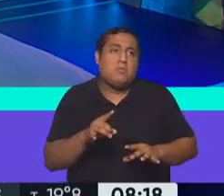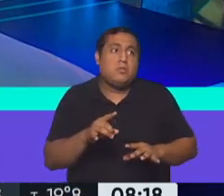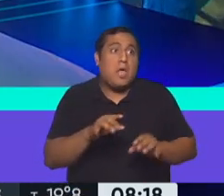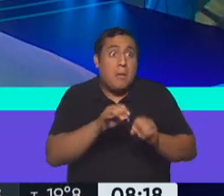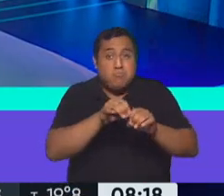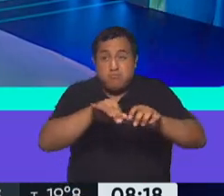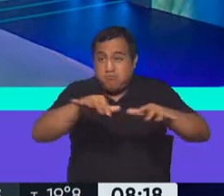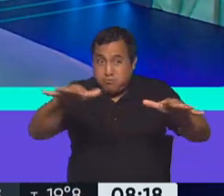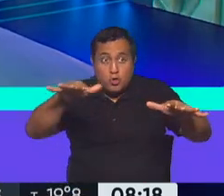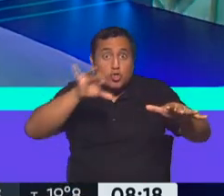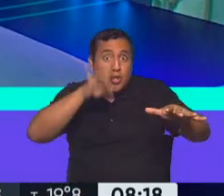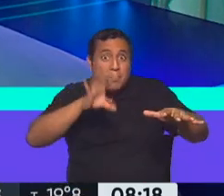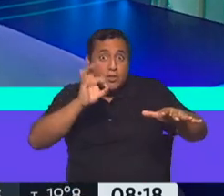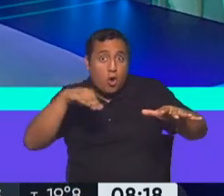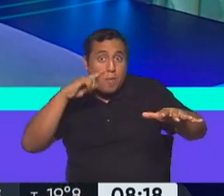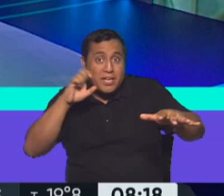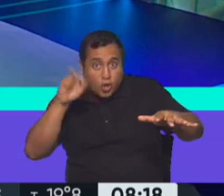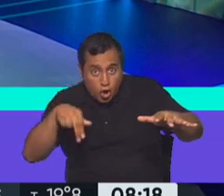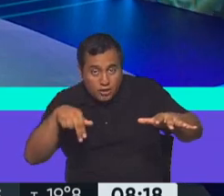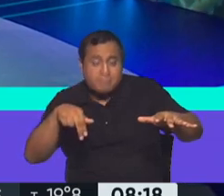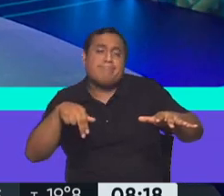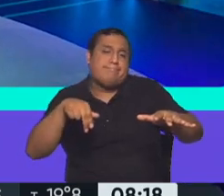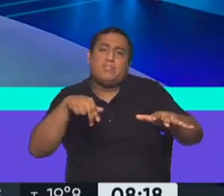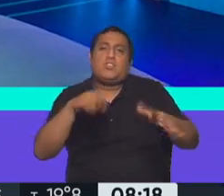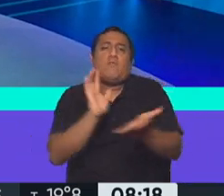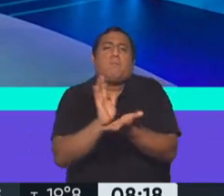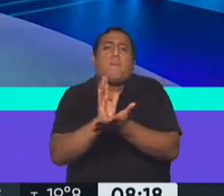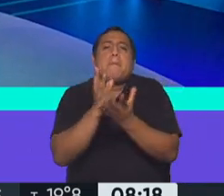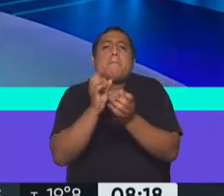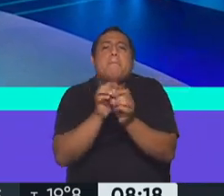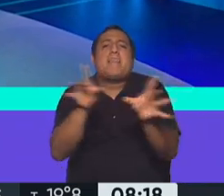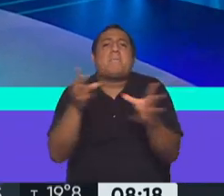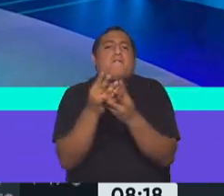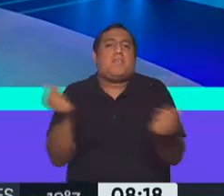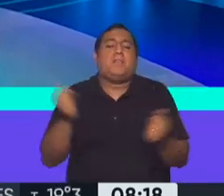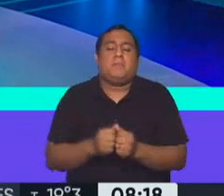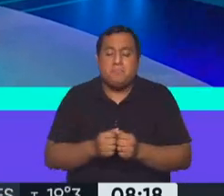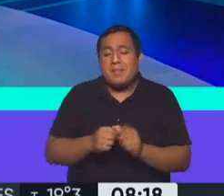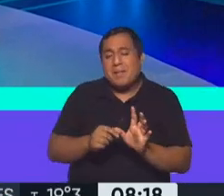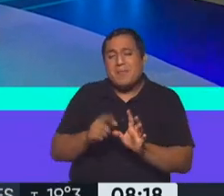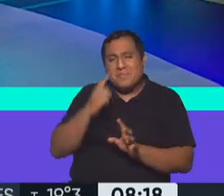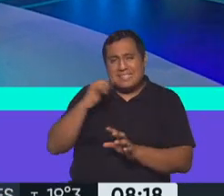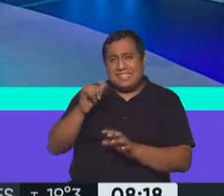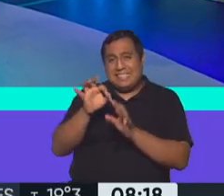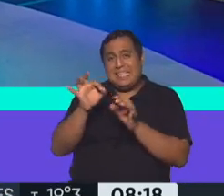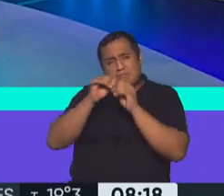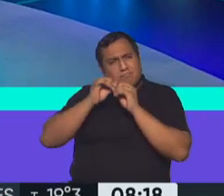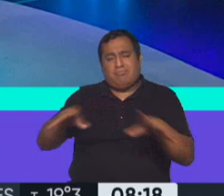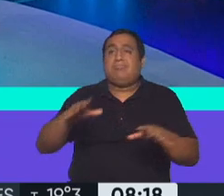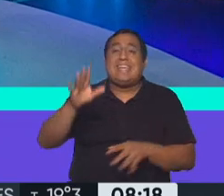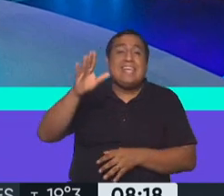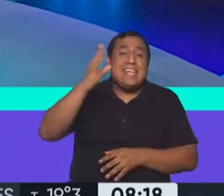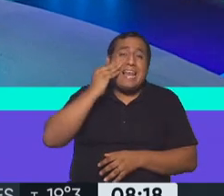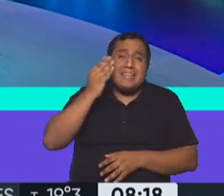organismo y sobre todo el organismo que están vacunados sí lo que estamos viendo ahora con Omicron es que se expande muy rápidamente por ejemplo en la tierra se representa